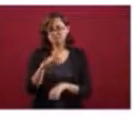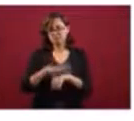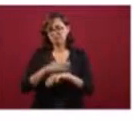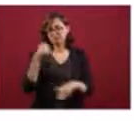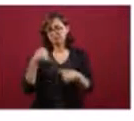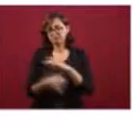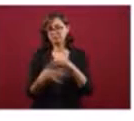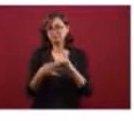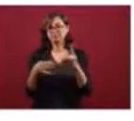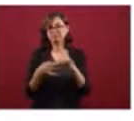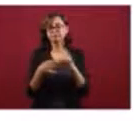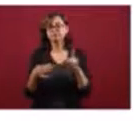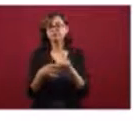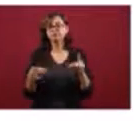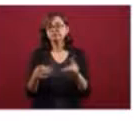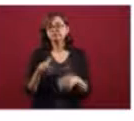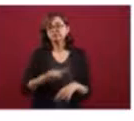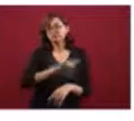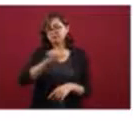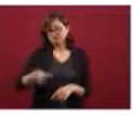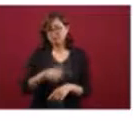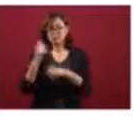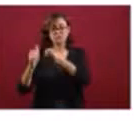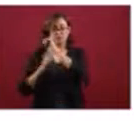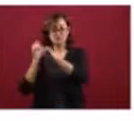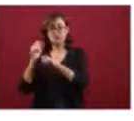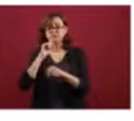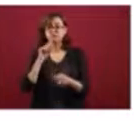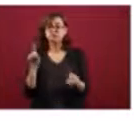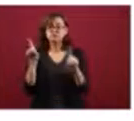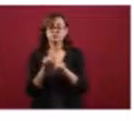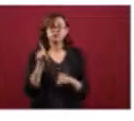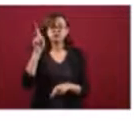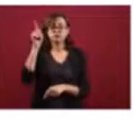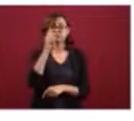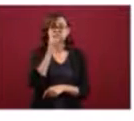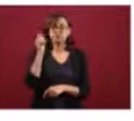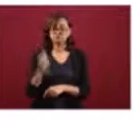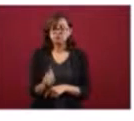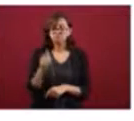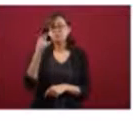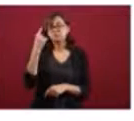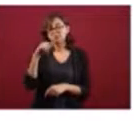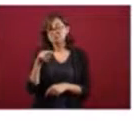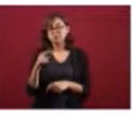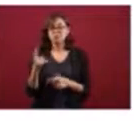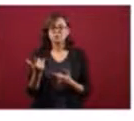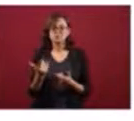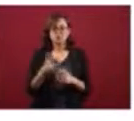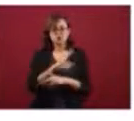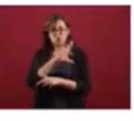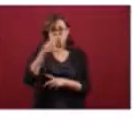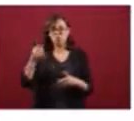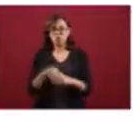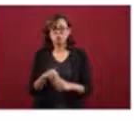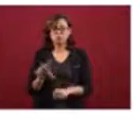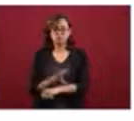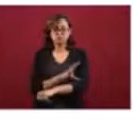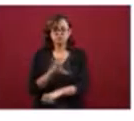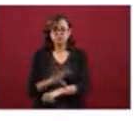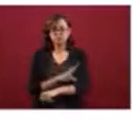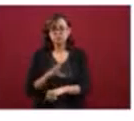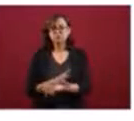En abril también, después hubo una reunión de la Comisión Investigadora en Italia para el desarmado e inspección de los controles de vuelo, de los